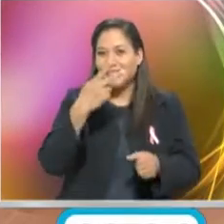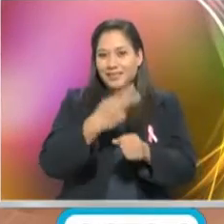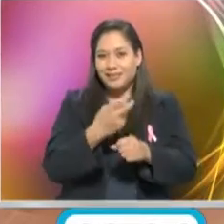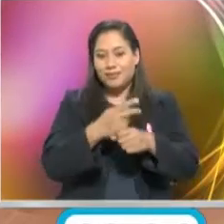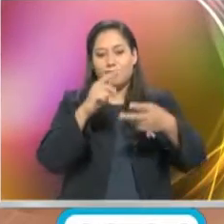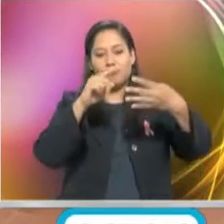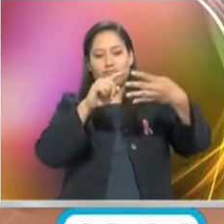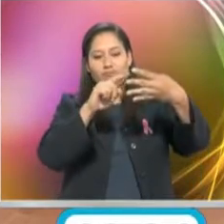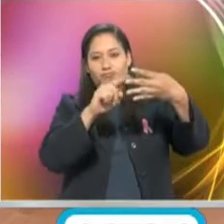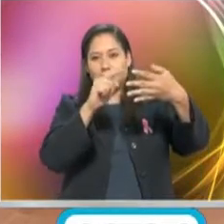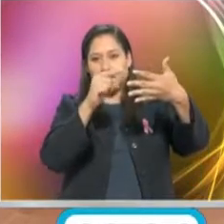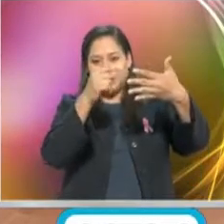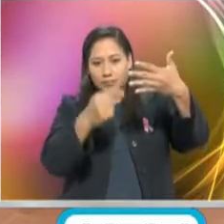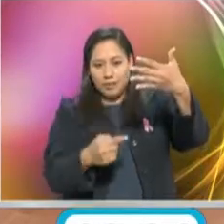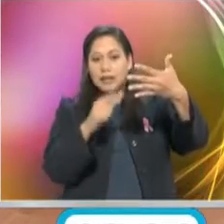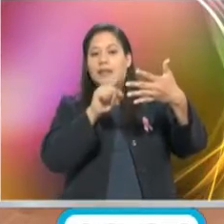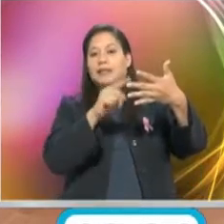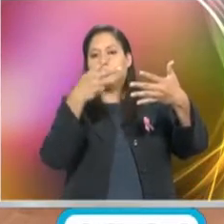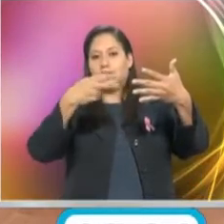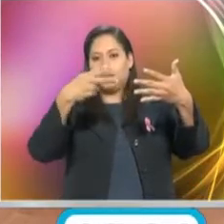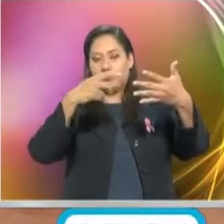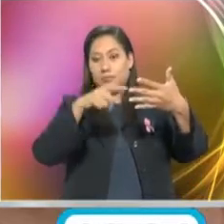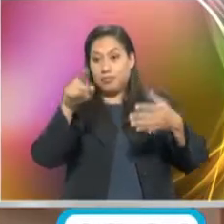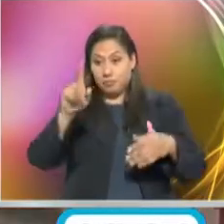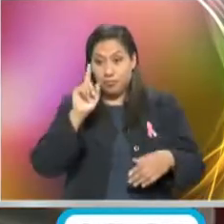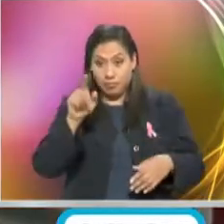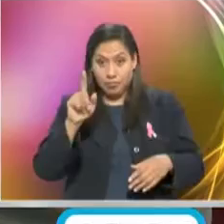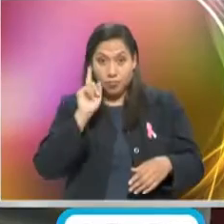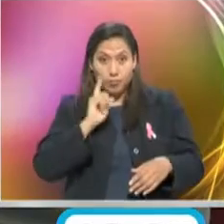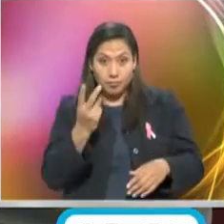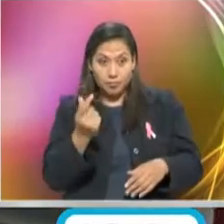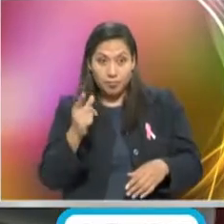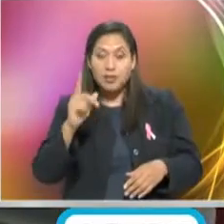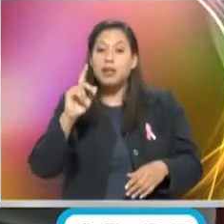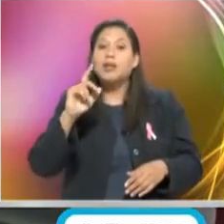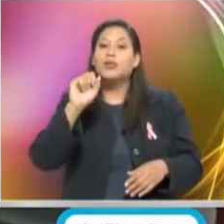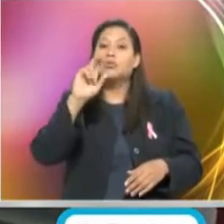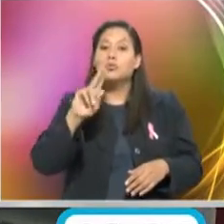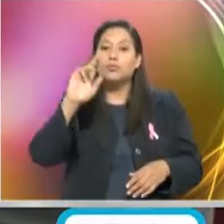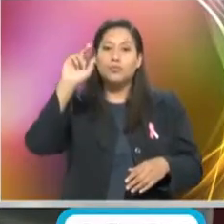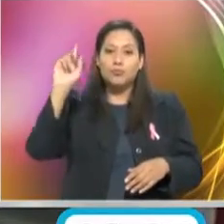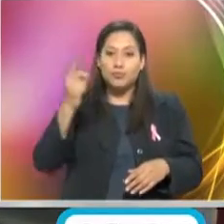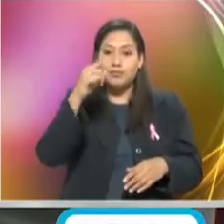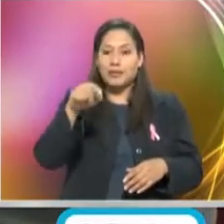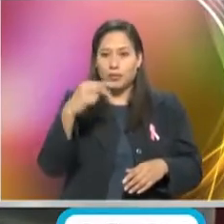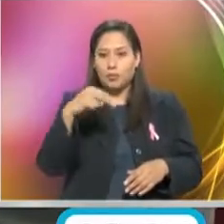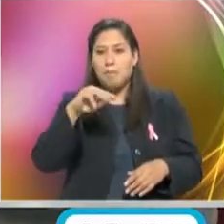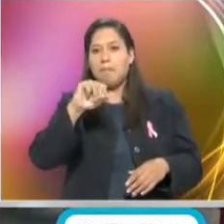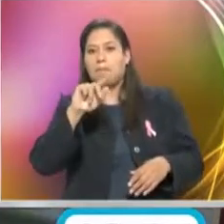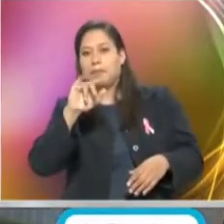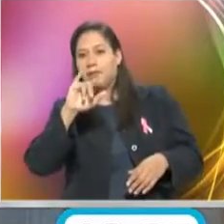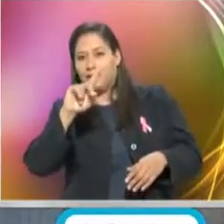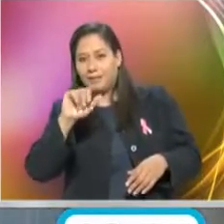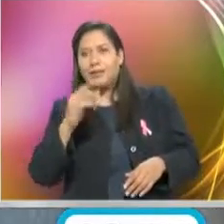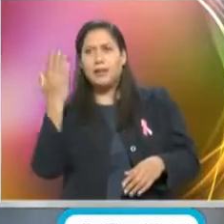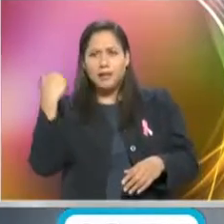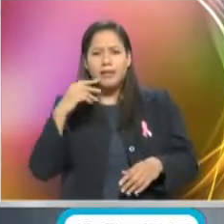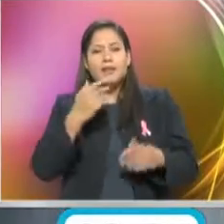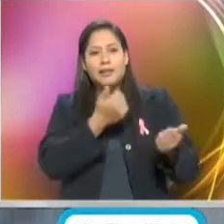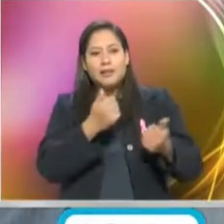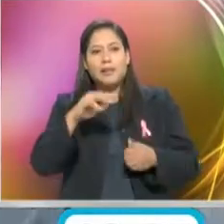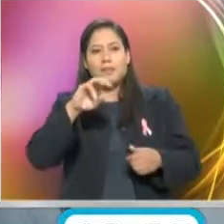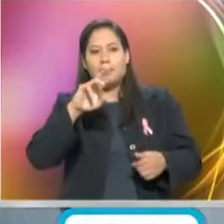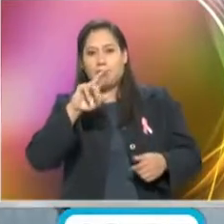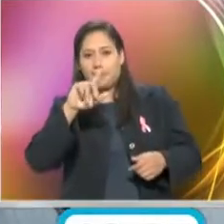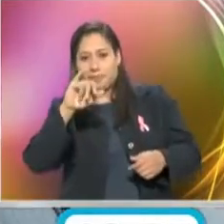lugar. Sí, fíjate que estamos muy contentos porque ella fue ella es subcampeona del mundo. Ella es Matilda. Ella es Matilda. El otro día traje a Merlina.